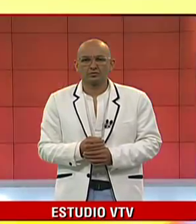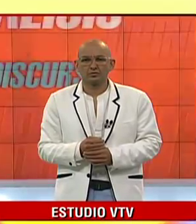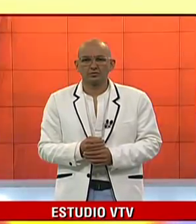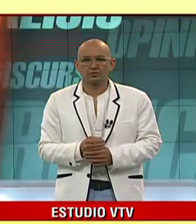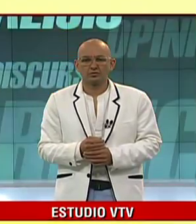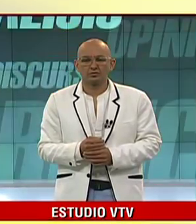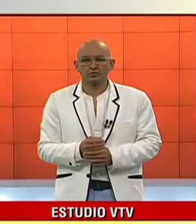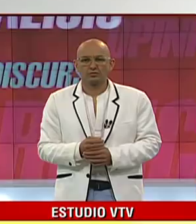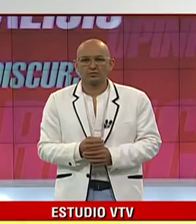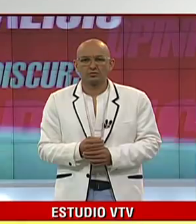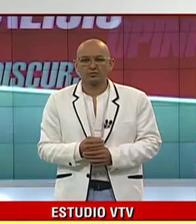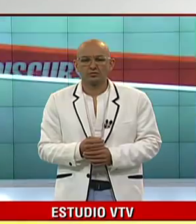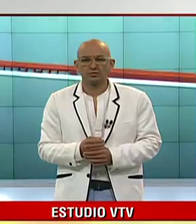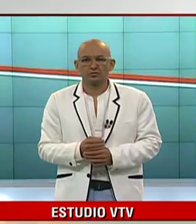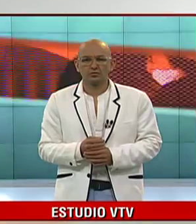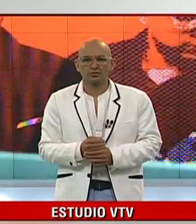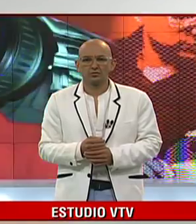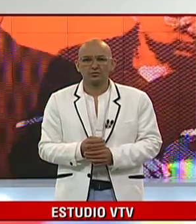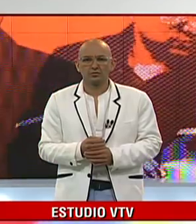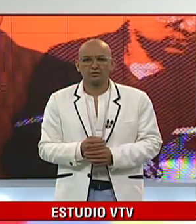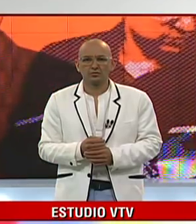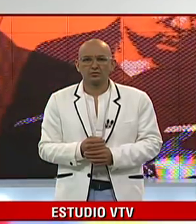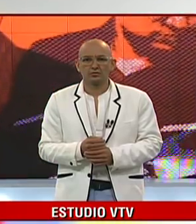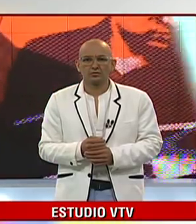silencio, no dicen ni pío.